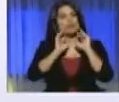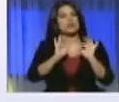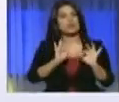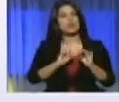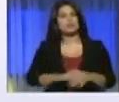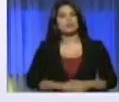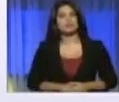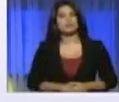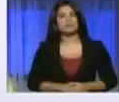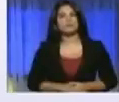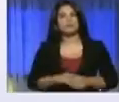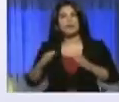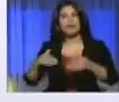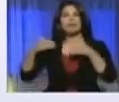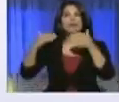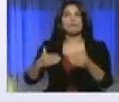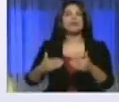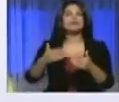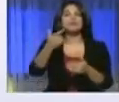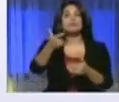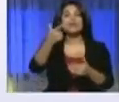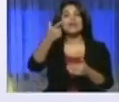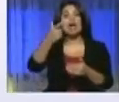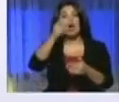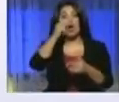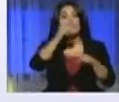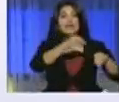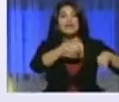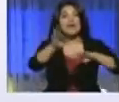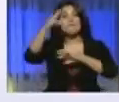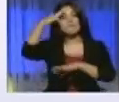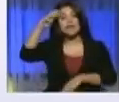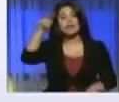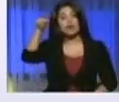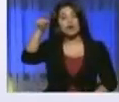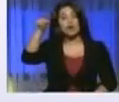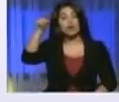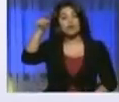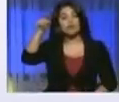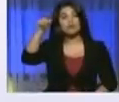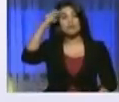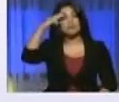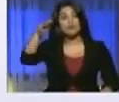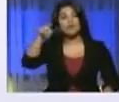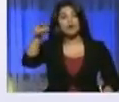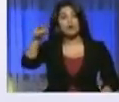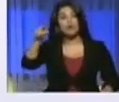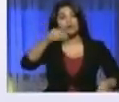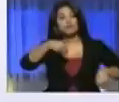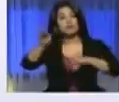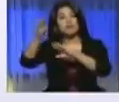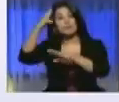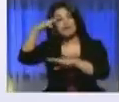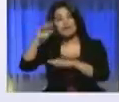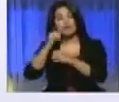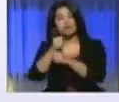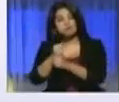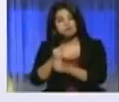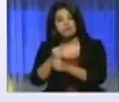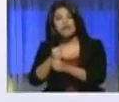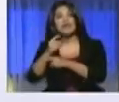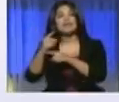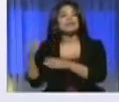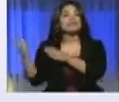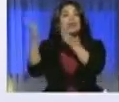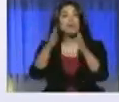el exilio en México, y luego en diciembre del